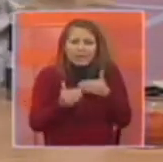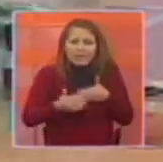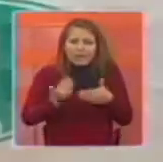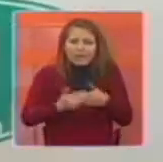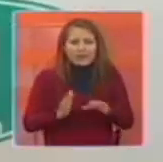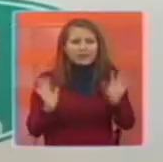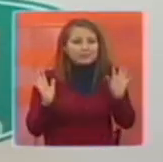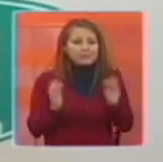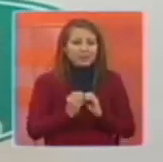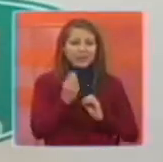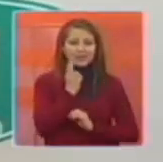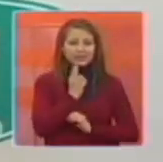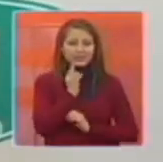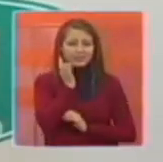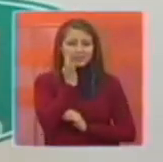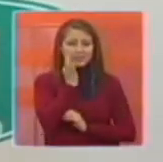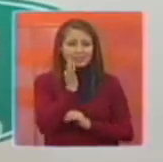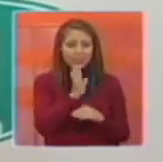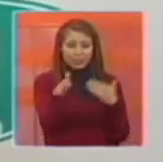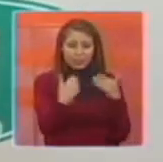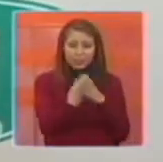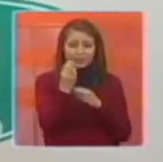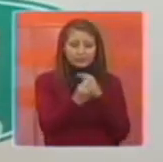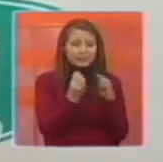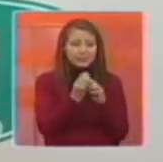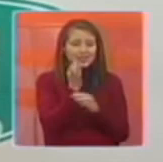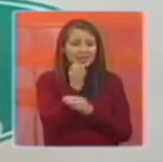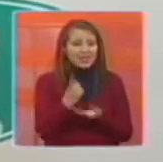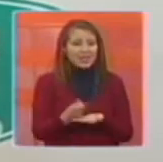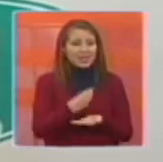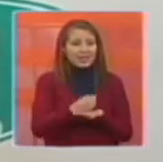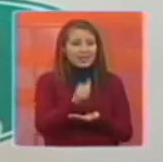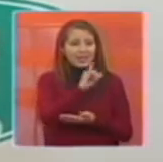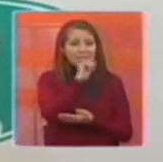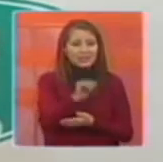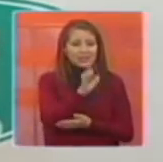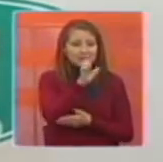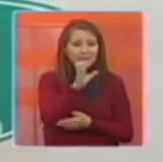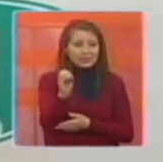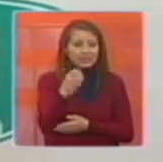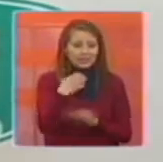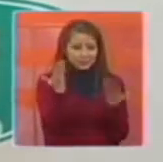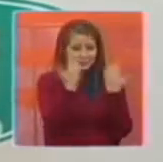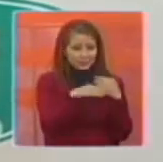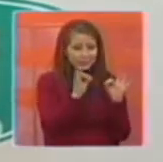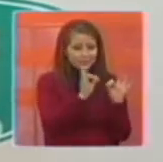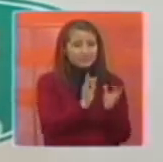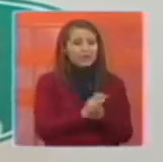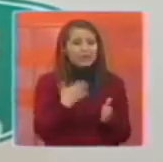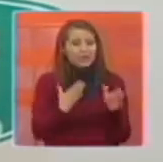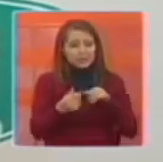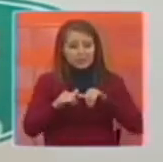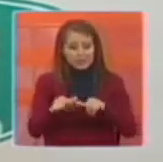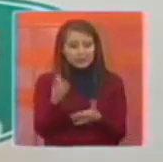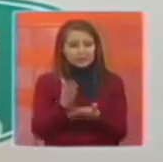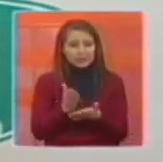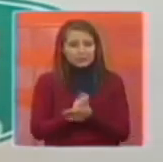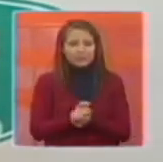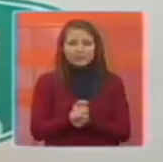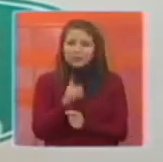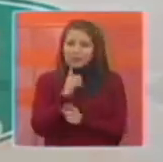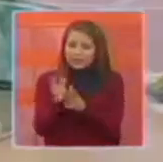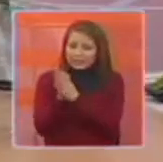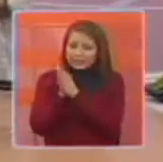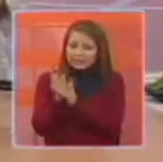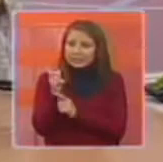Sencillísimo y delicioso, por supuesto. Todo el mundo le encantan los camarones al ajillo. Me voy a despedir de usted, Inesita, para seguir cocinando. Ya, que hágame